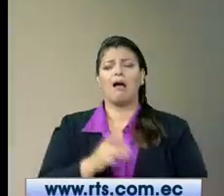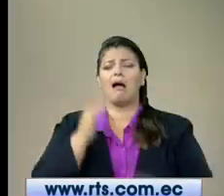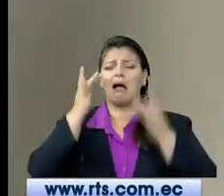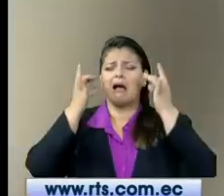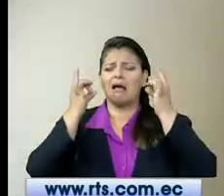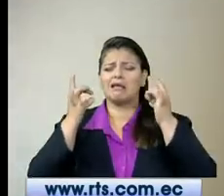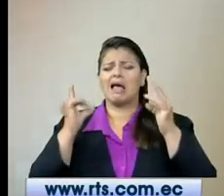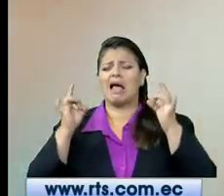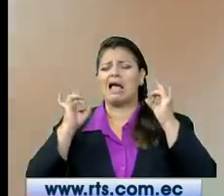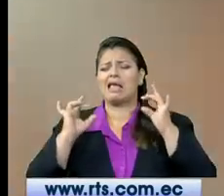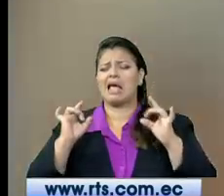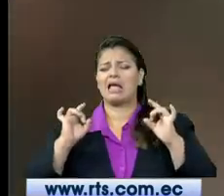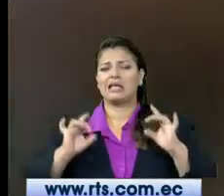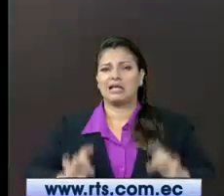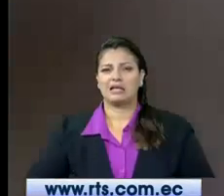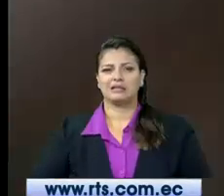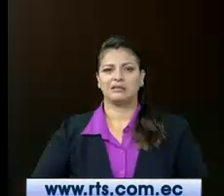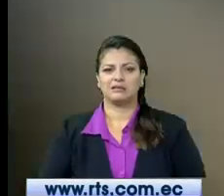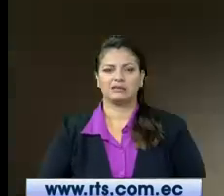Informó Charlie Pisa.